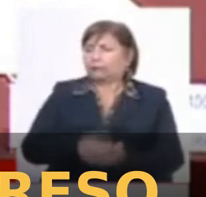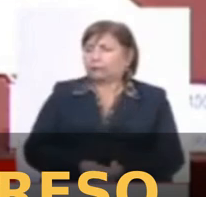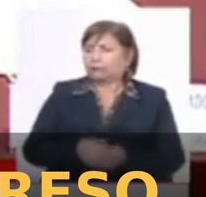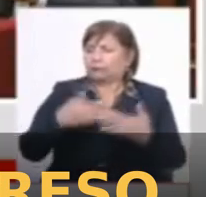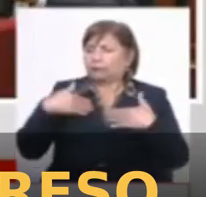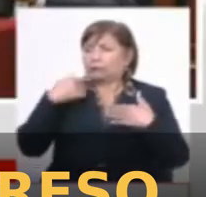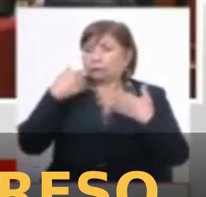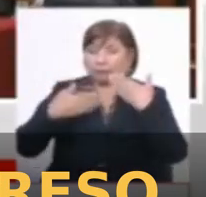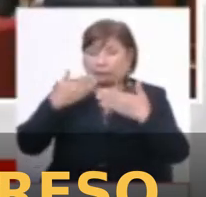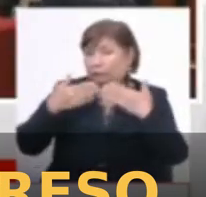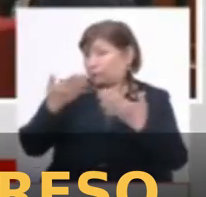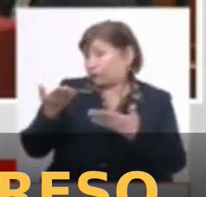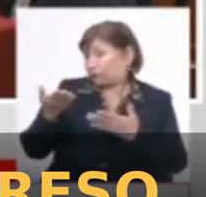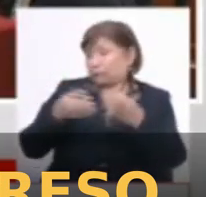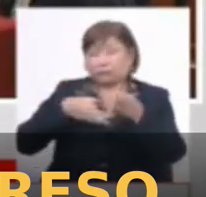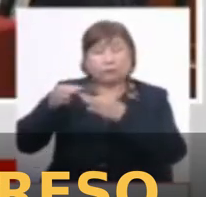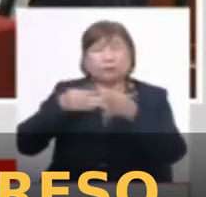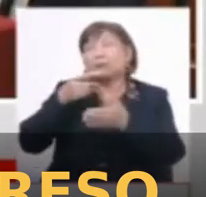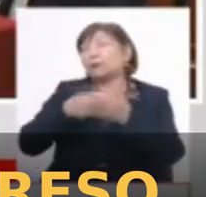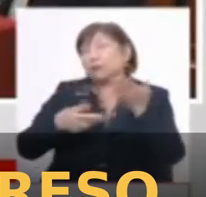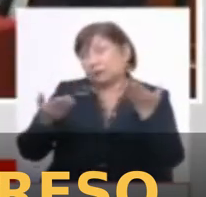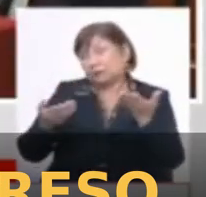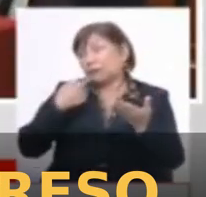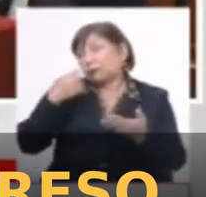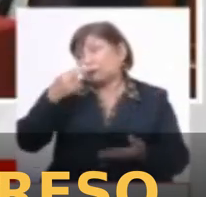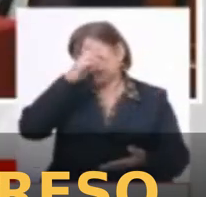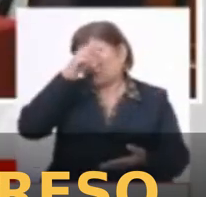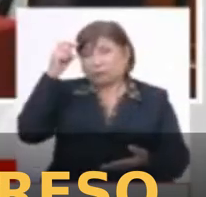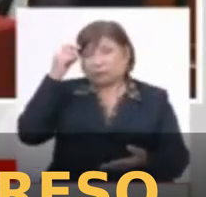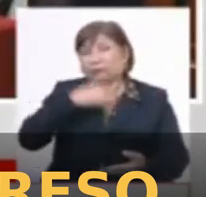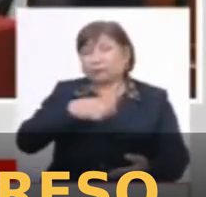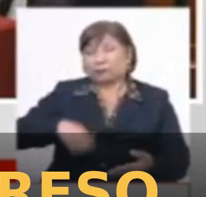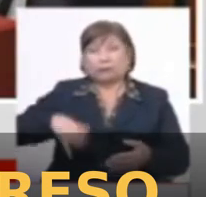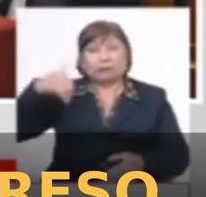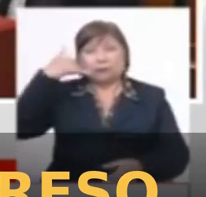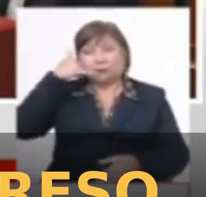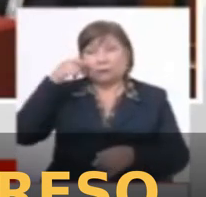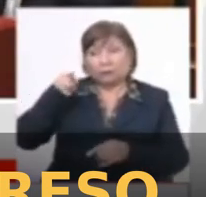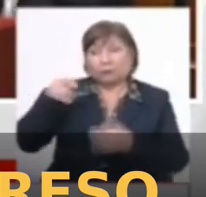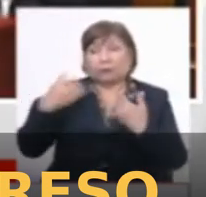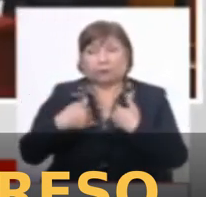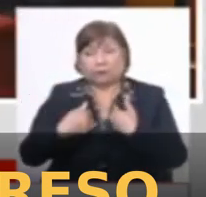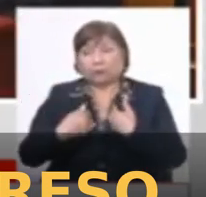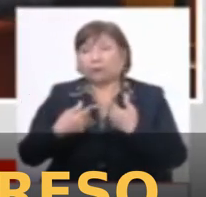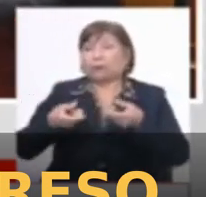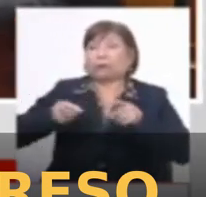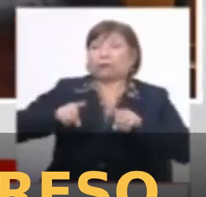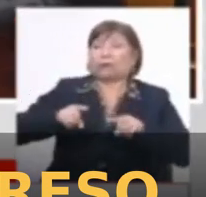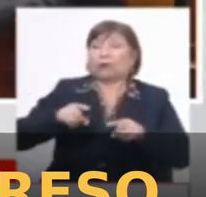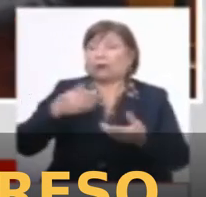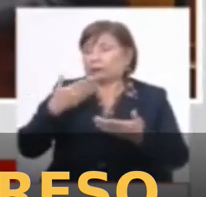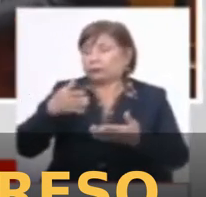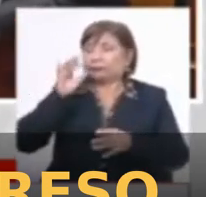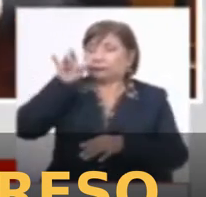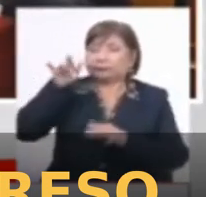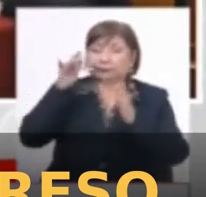¿Puede desarrollarnos usted qué es lo que el presidente le dijo en esa conversación telefónica que tuvo usted? Cuando el presidente llama a